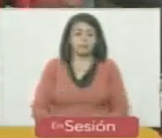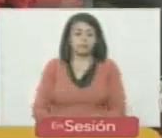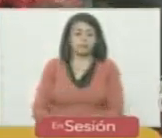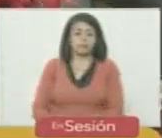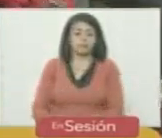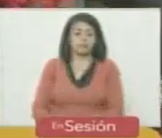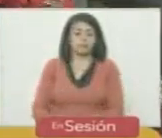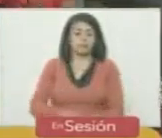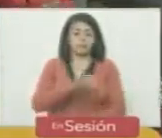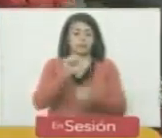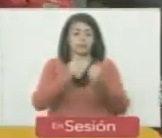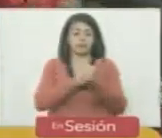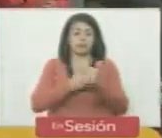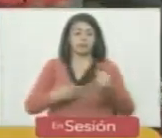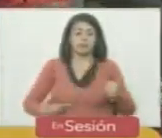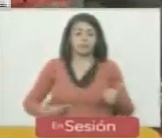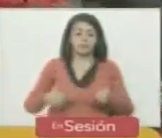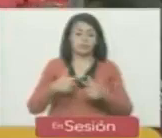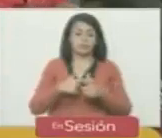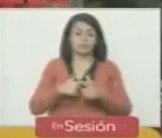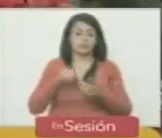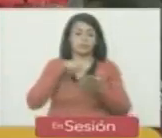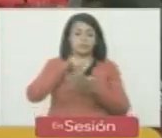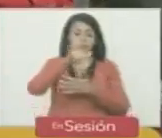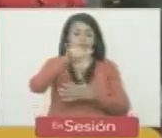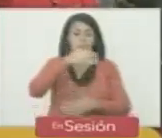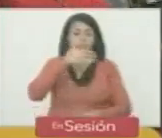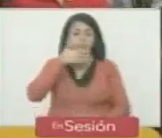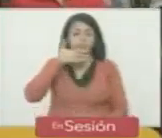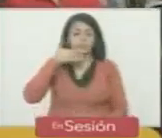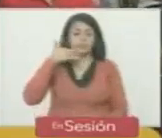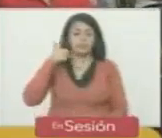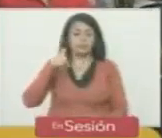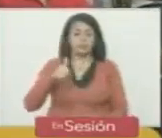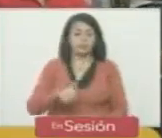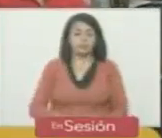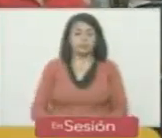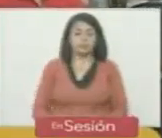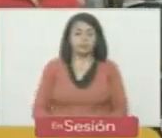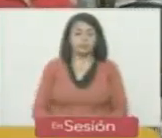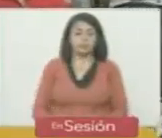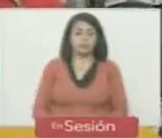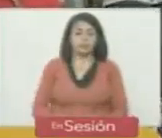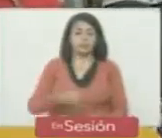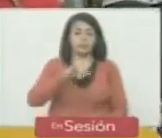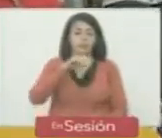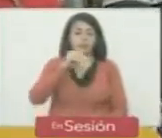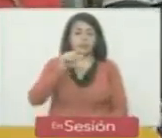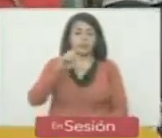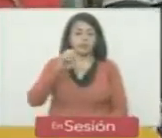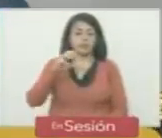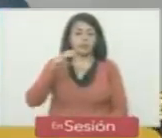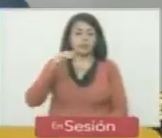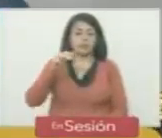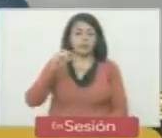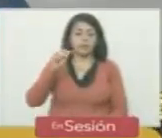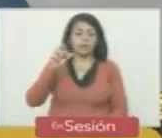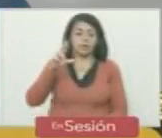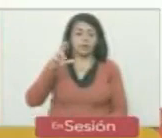el vicepresidente de Conviasa, la mejor línea aérea de este continente, José Gregorio Márquez Ramírez.